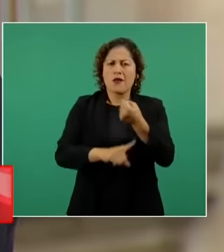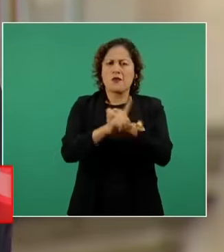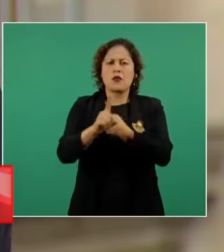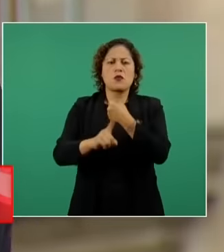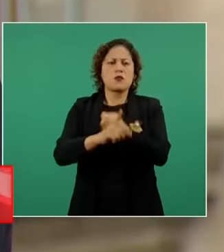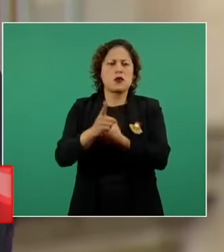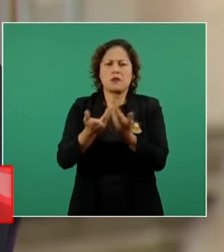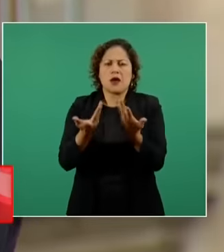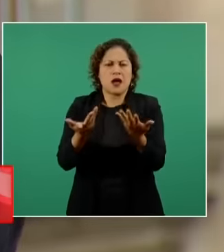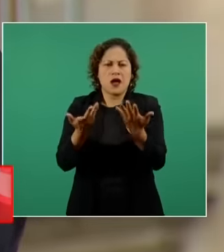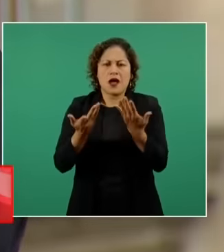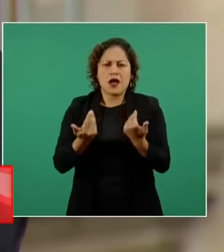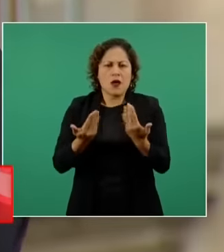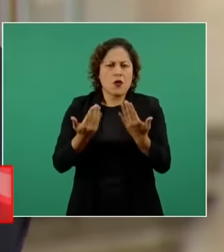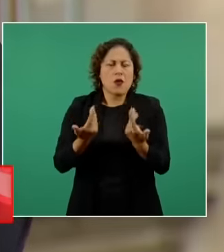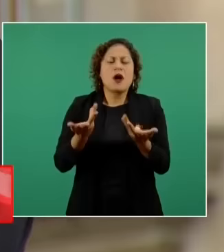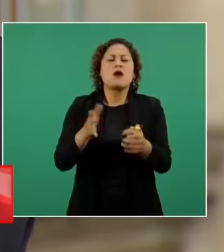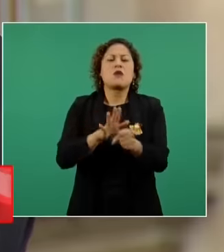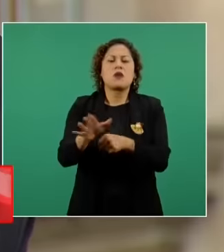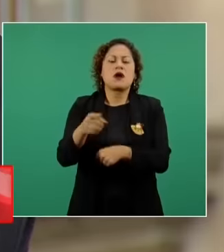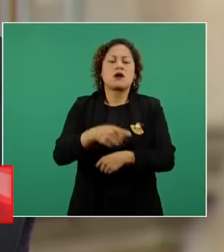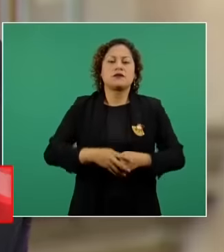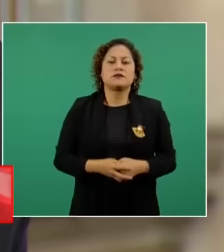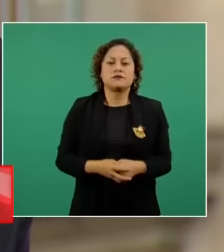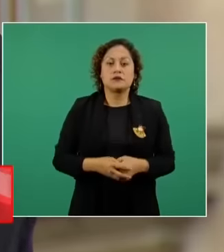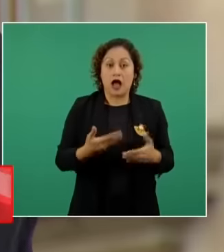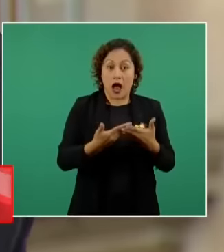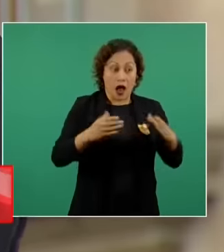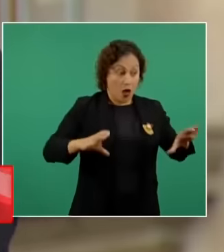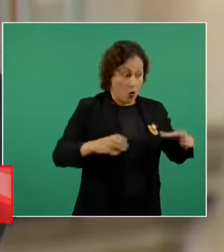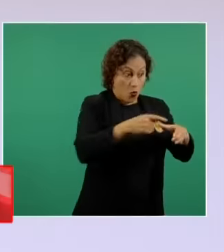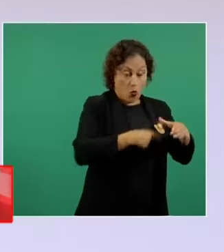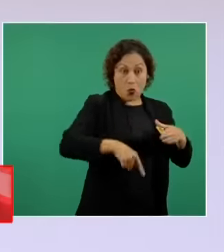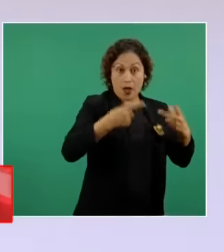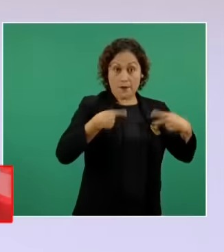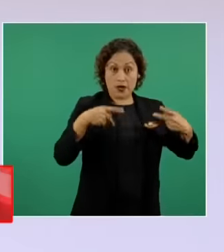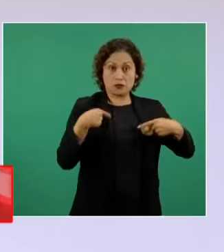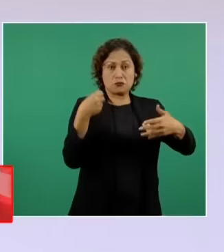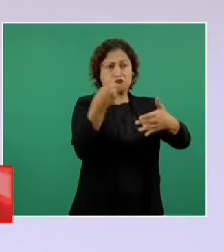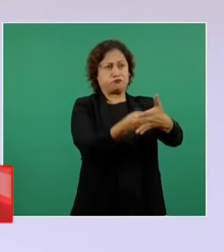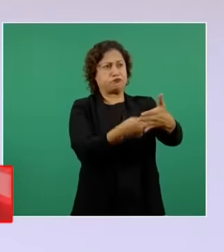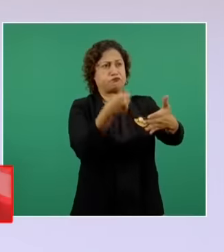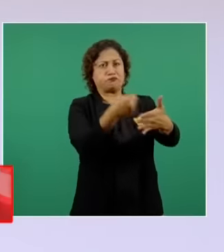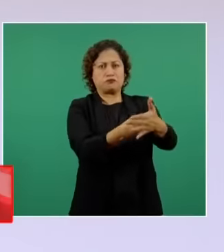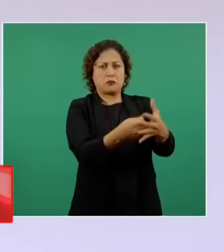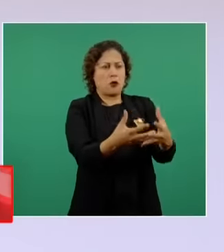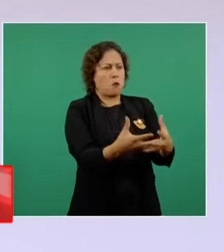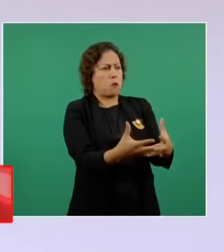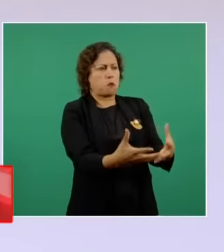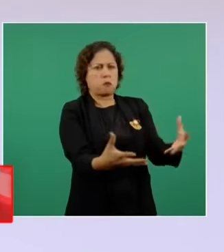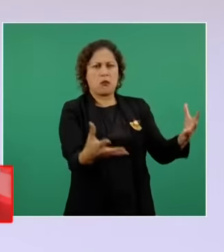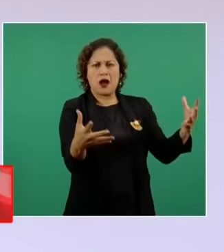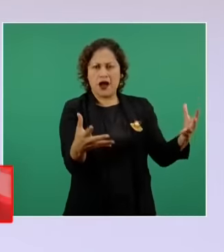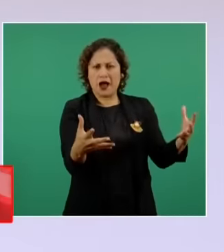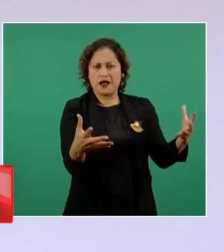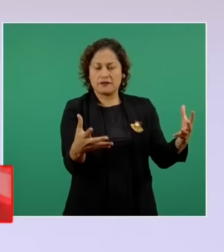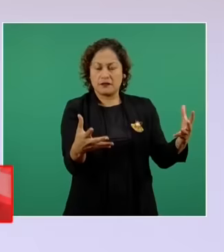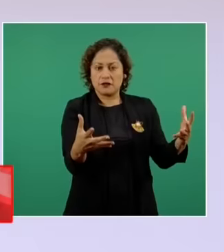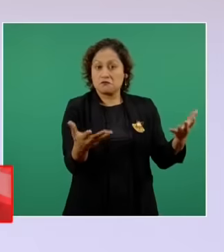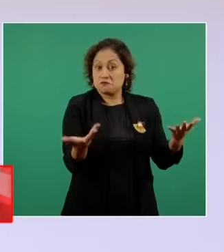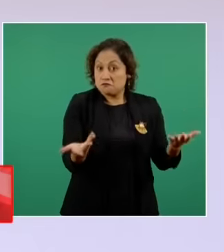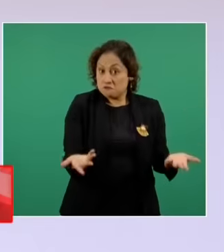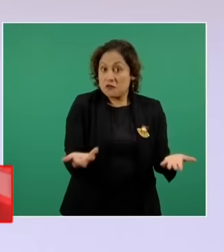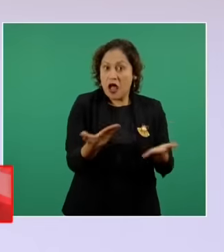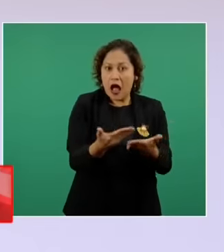El movimiento actual es grande y mucho más cuando se trata